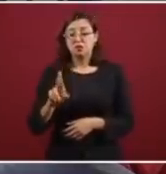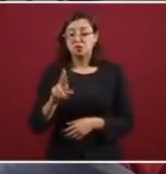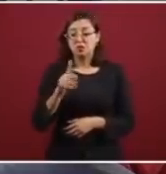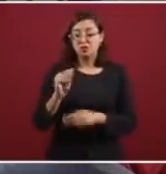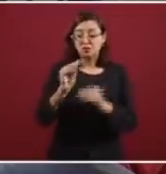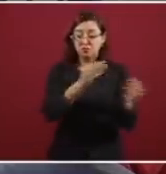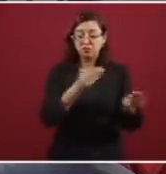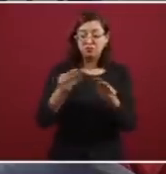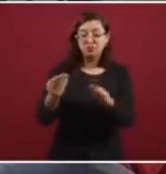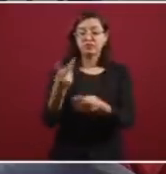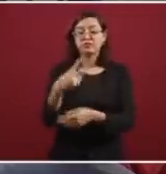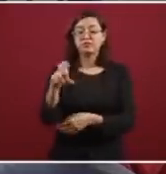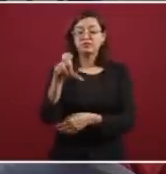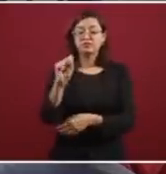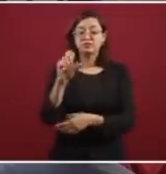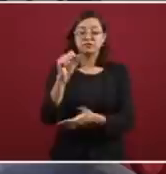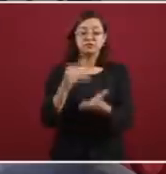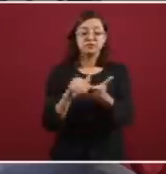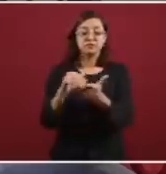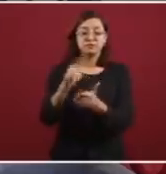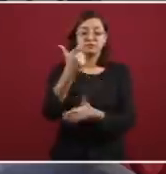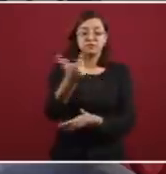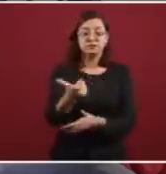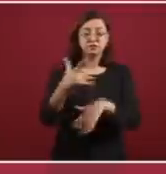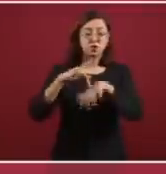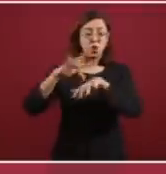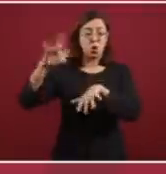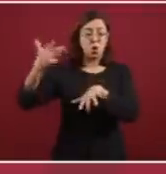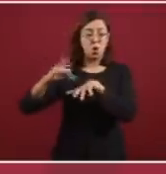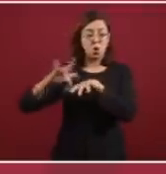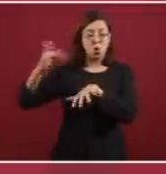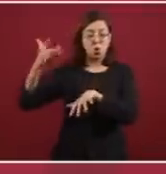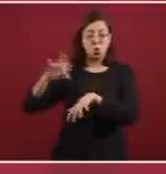260 millones de pesos en joyas.